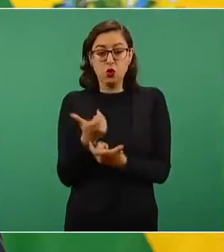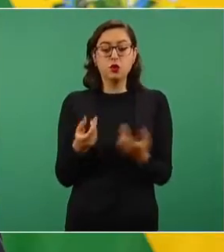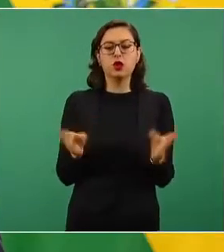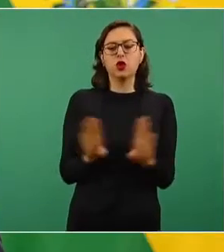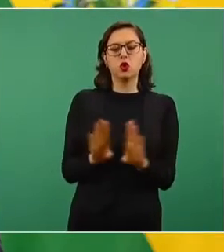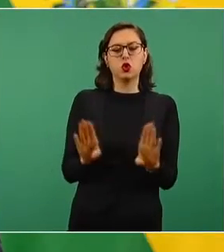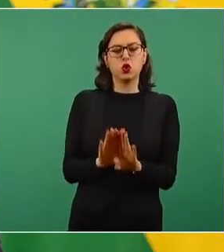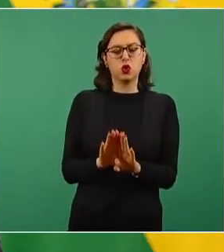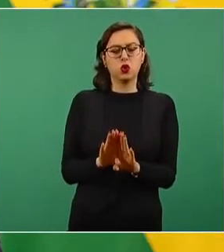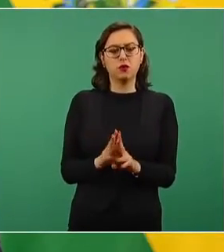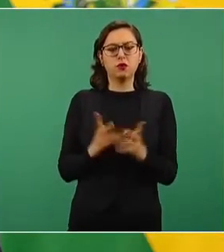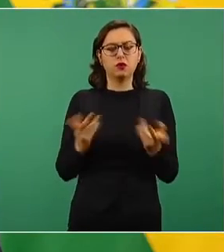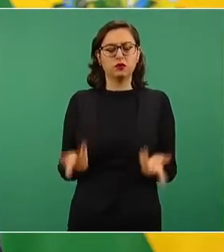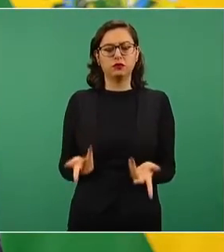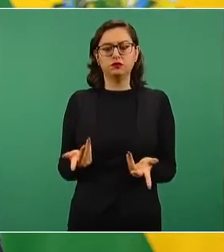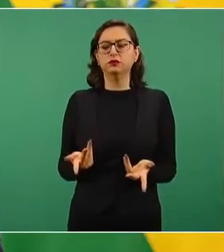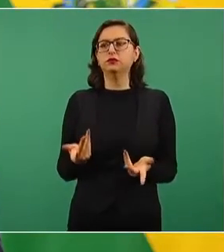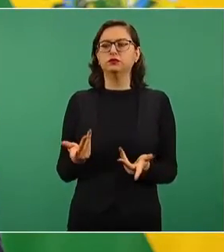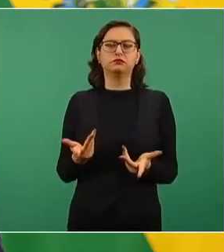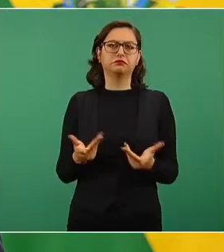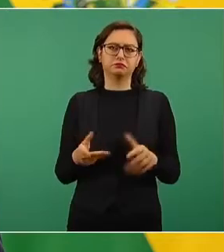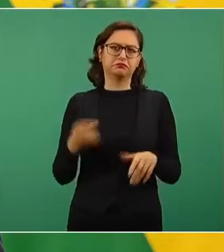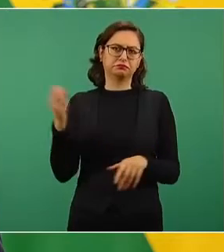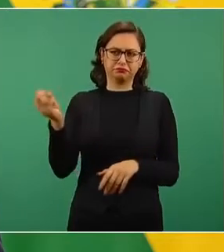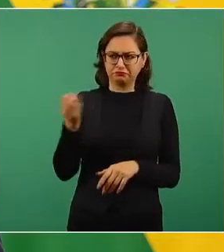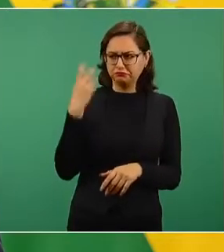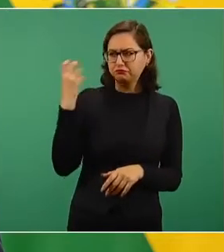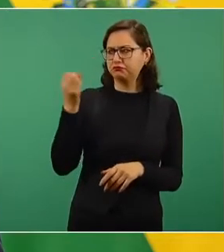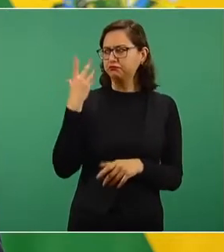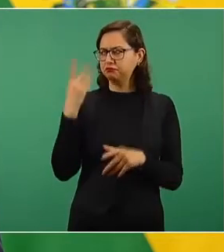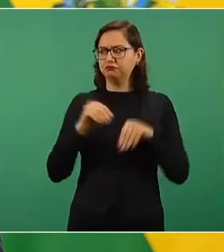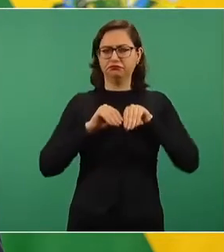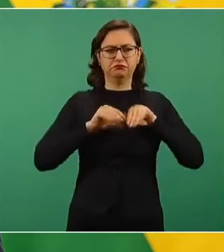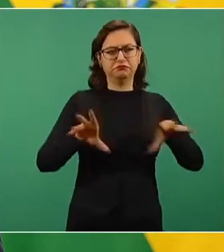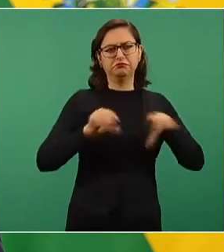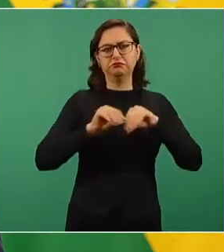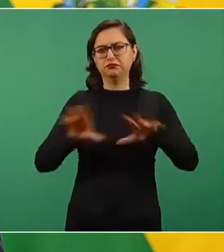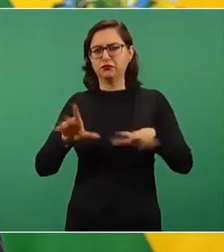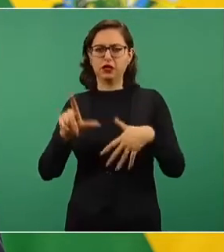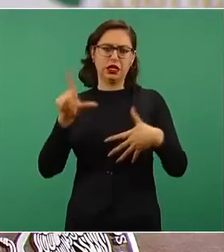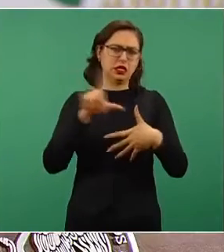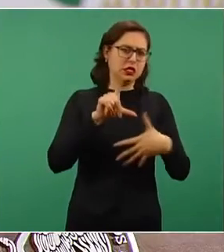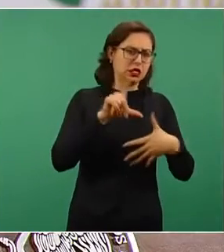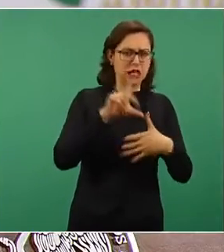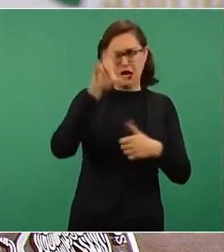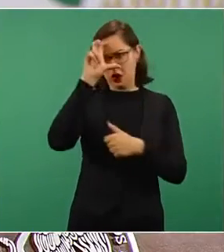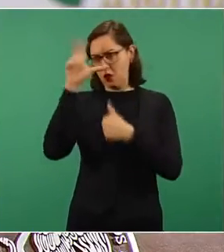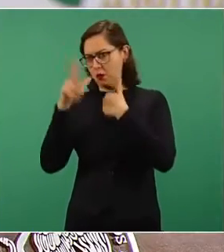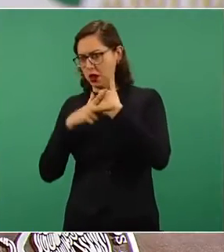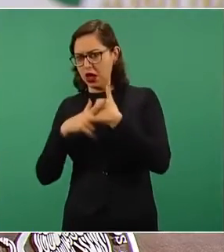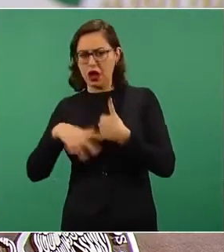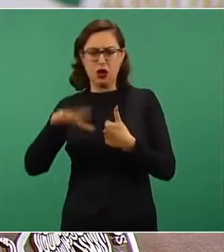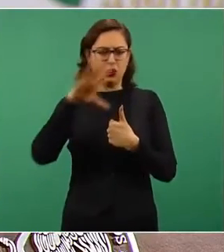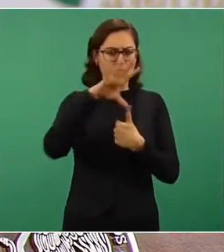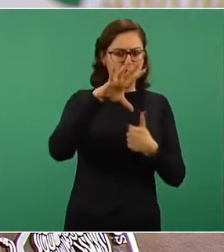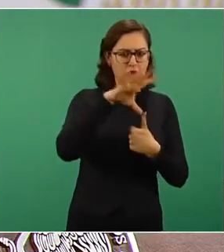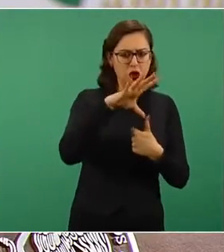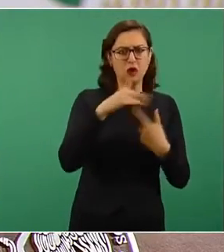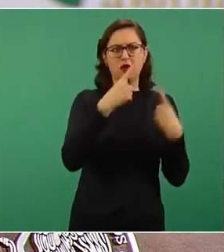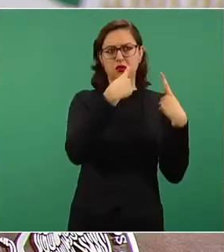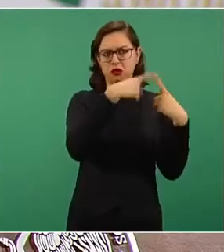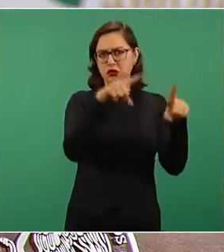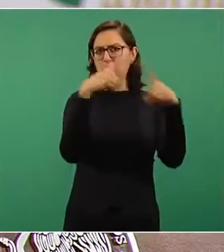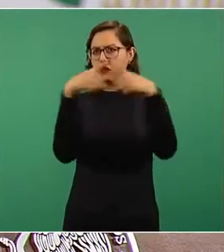solamente en universidades latinoamericanas, sino en universidades europeas, norteamericanas. Estuvimos en Harvard, estuvimos